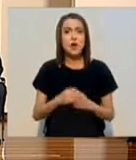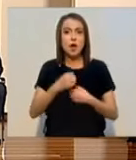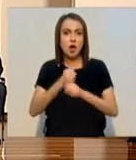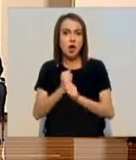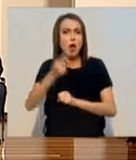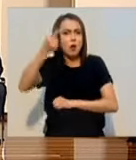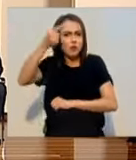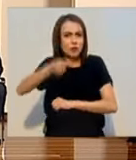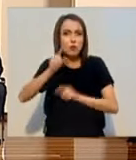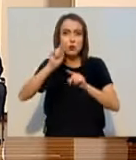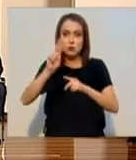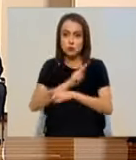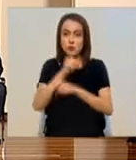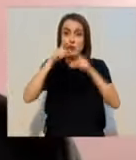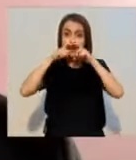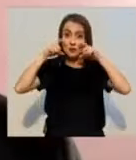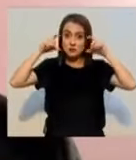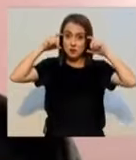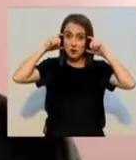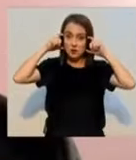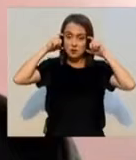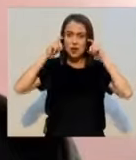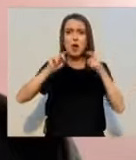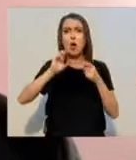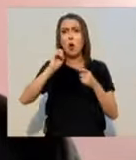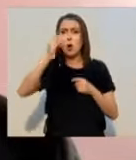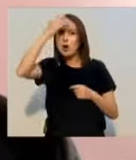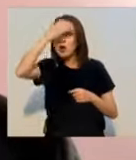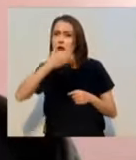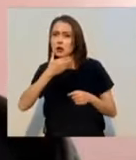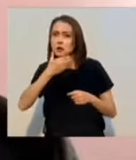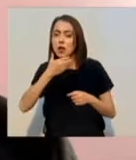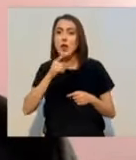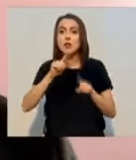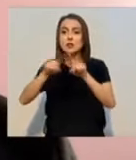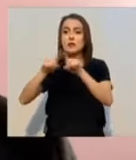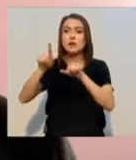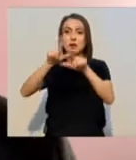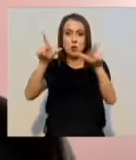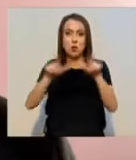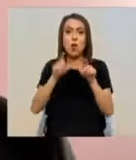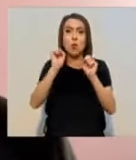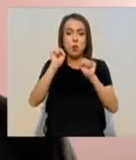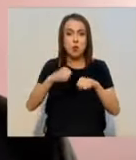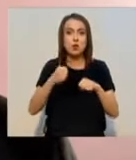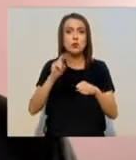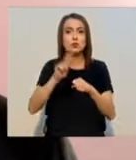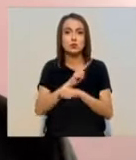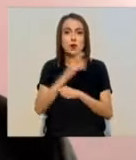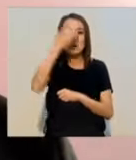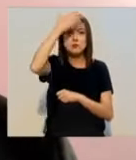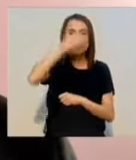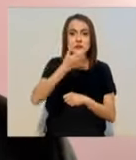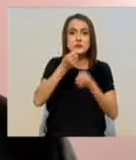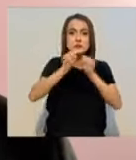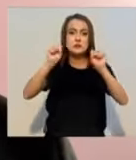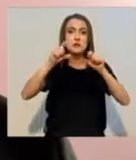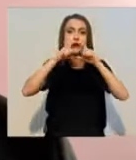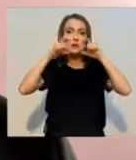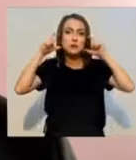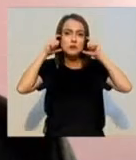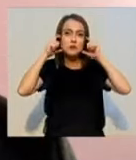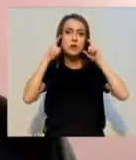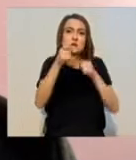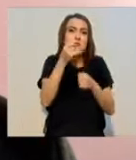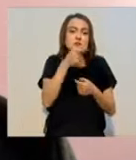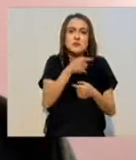¿Se hará obligatorio el uso de mascarilla en lugar de la careta, ya que en varios lugares pueden usar careta en lugar de la mascarilla y